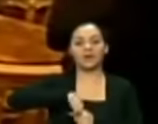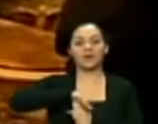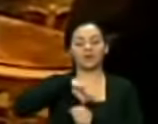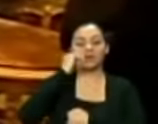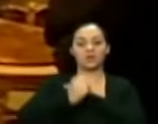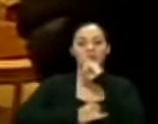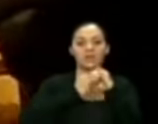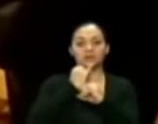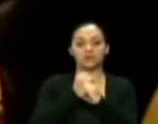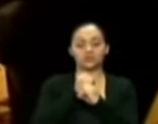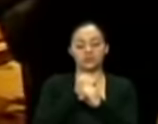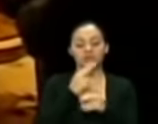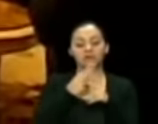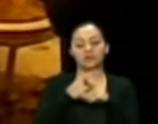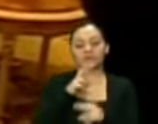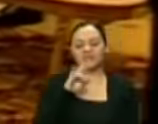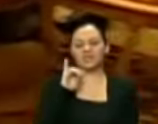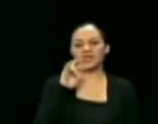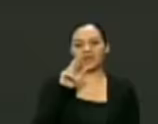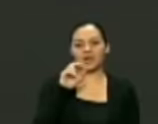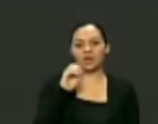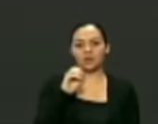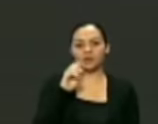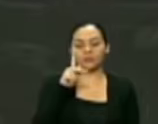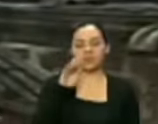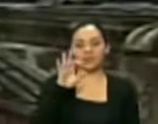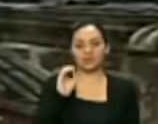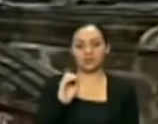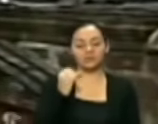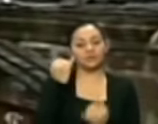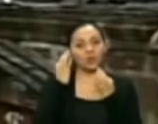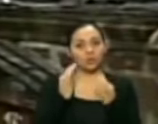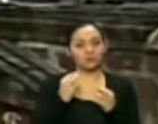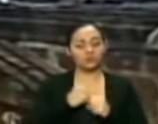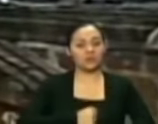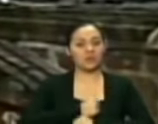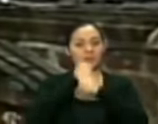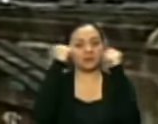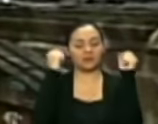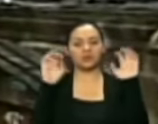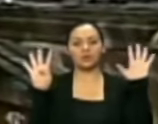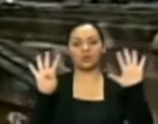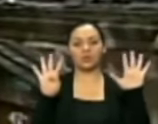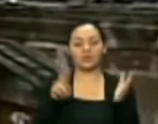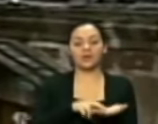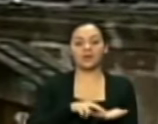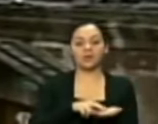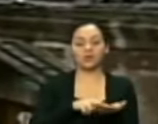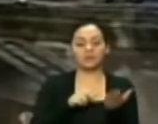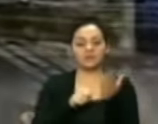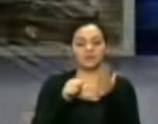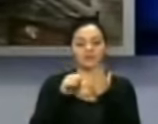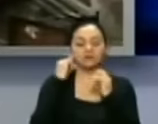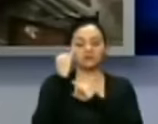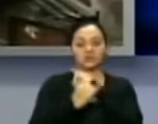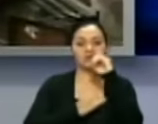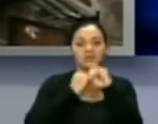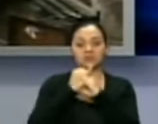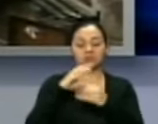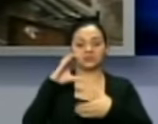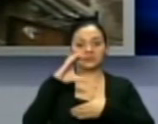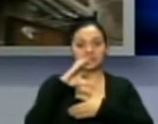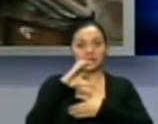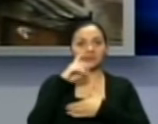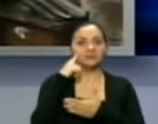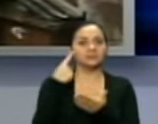Hay que recordar a nuestros amigos televidentes que en horas de la mañana se llevó a cabo también la novena reunión de ministros de Relaciones Exteriores de la CELAC,